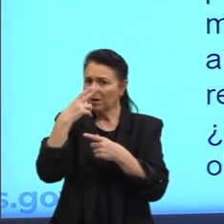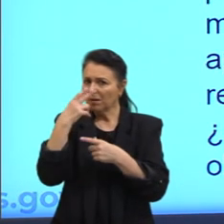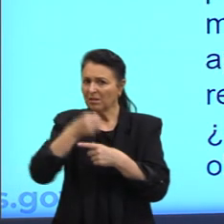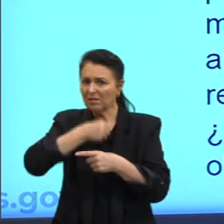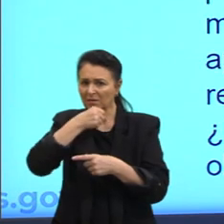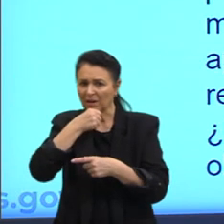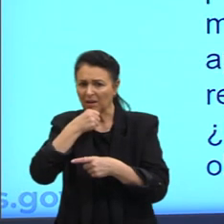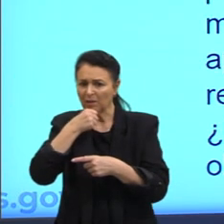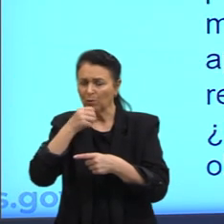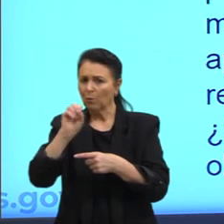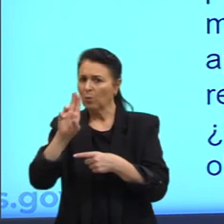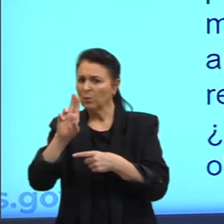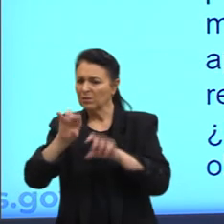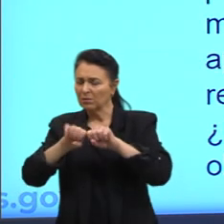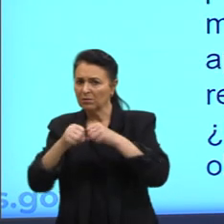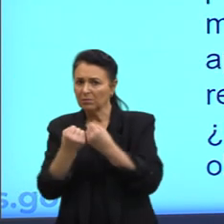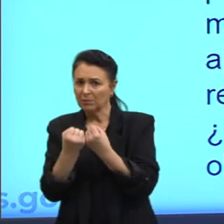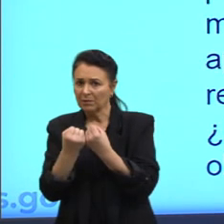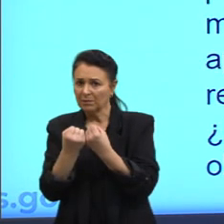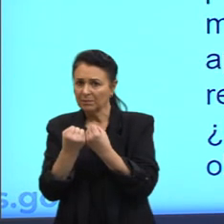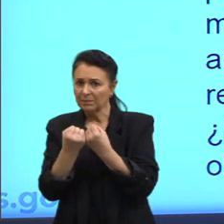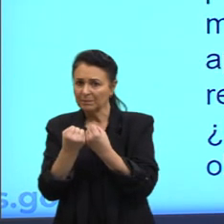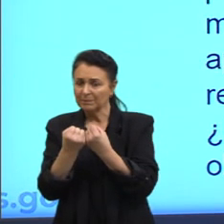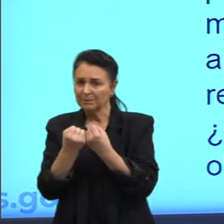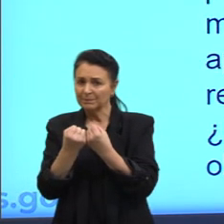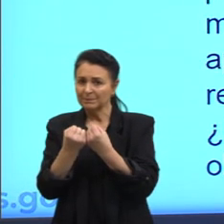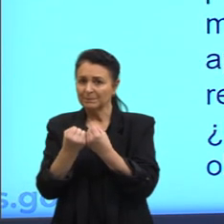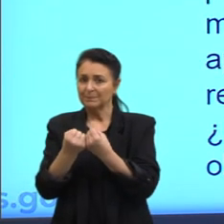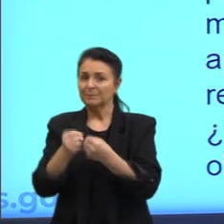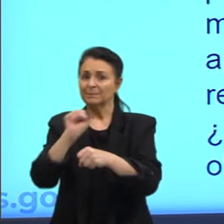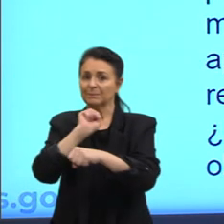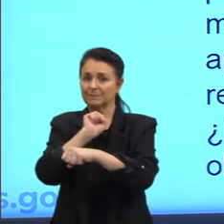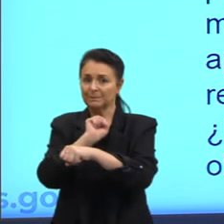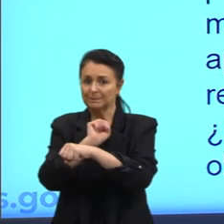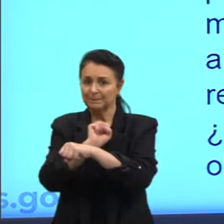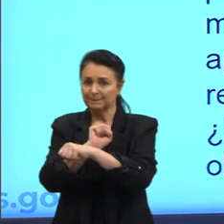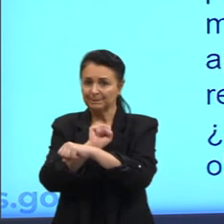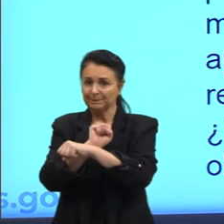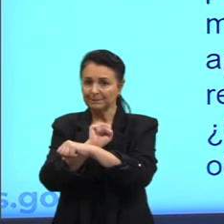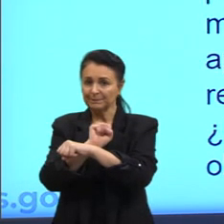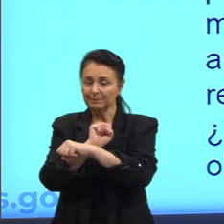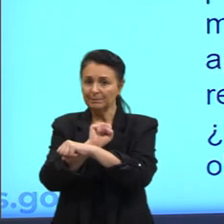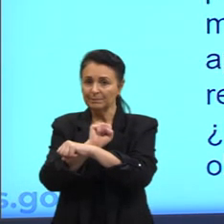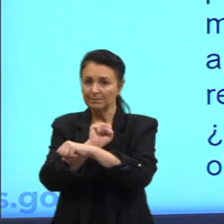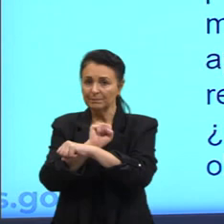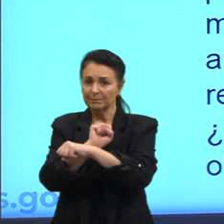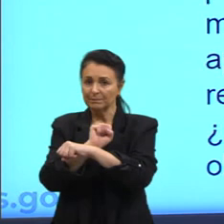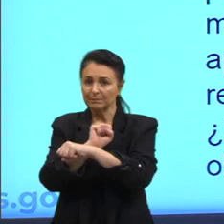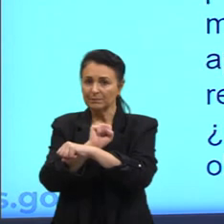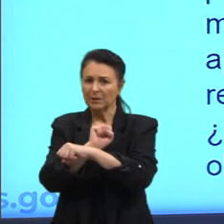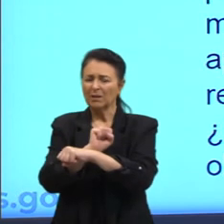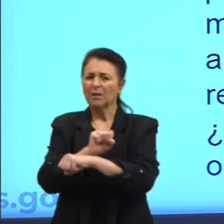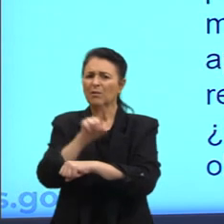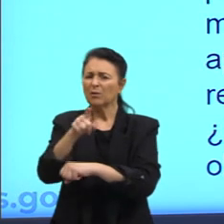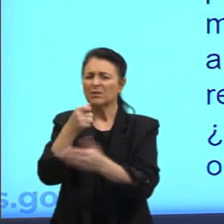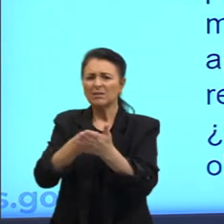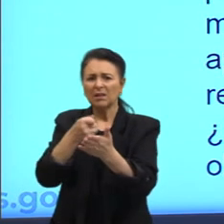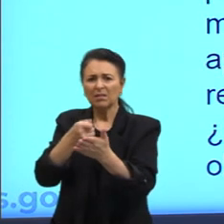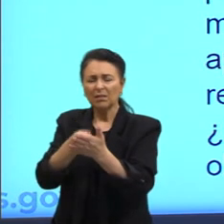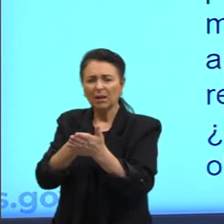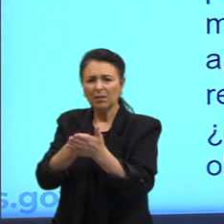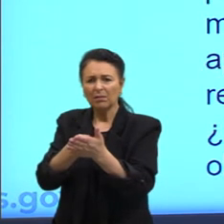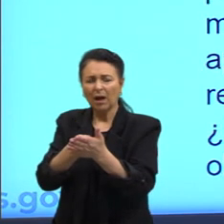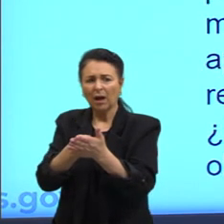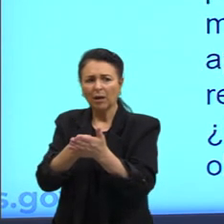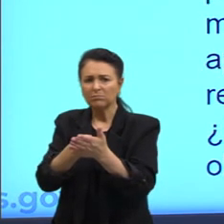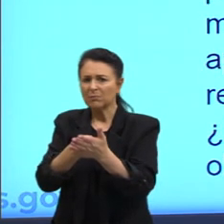estragados y intenta ahorrar energía en tu vida diaria si intenta economizar